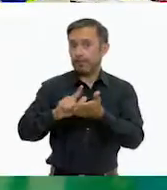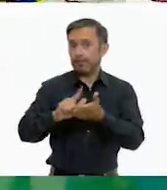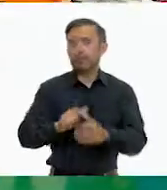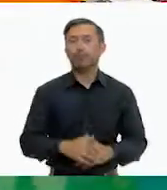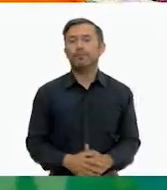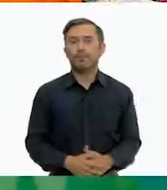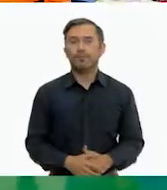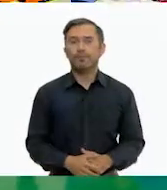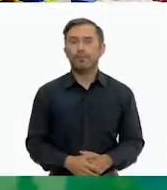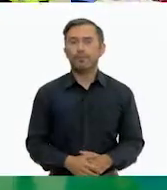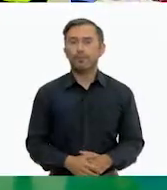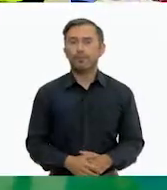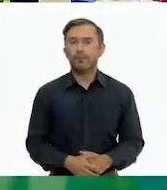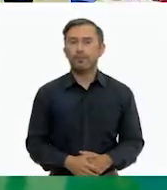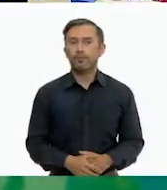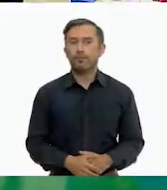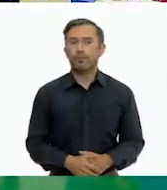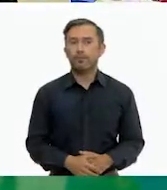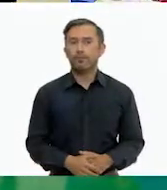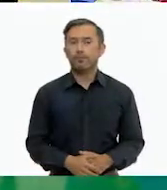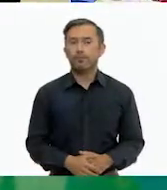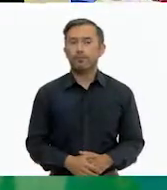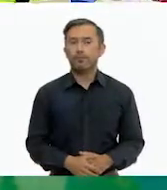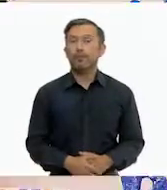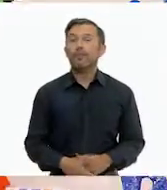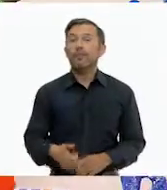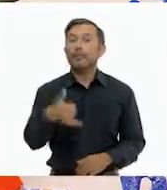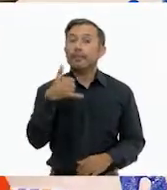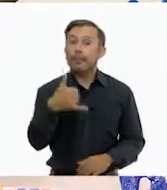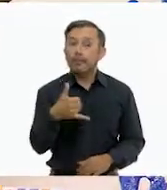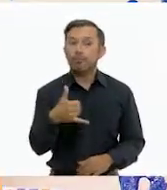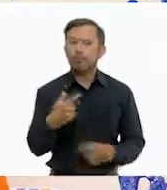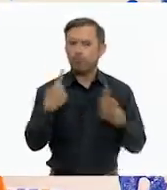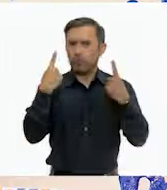y la actividad física.